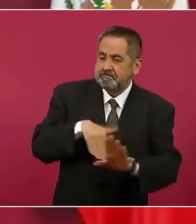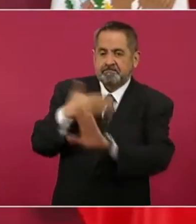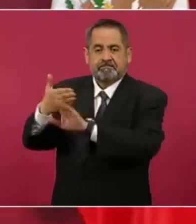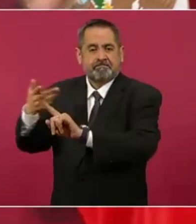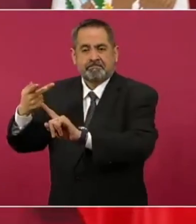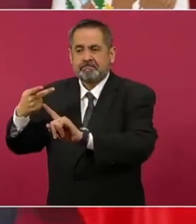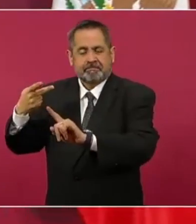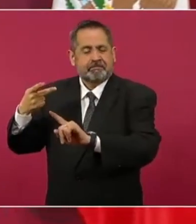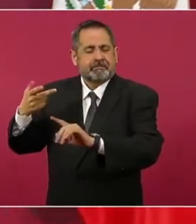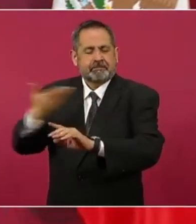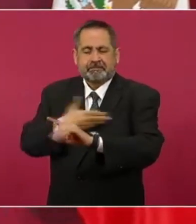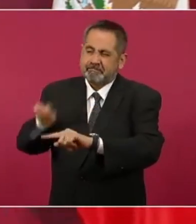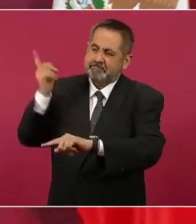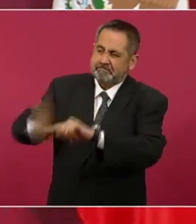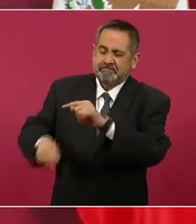a Evo.